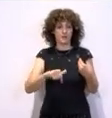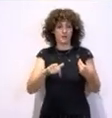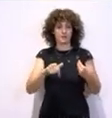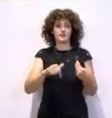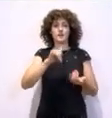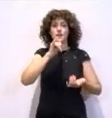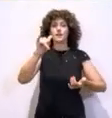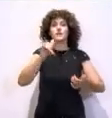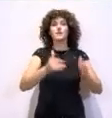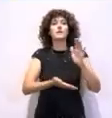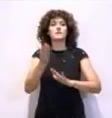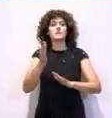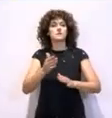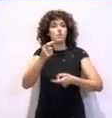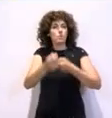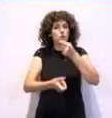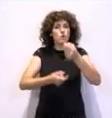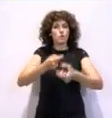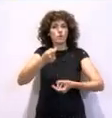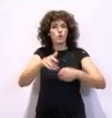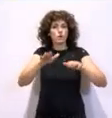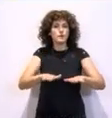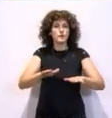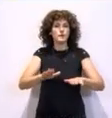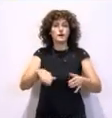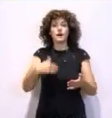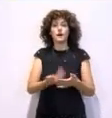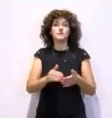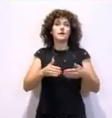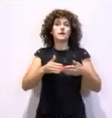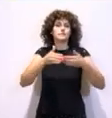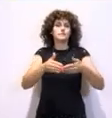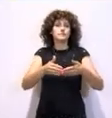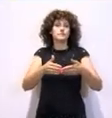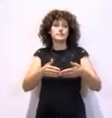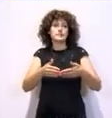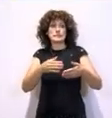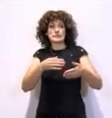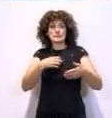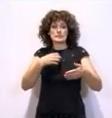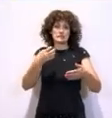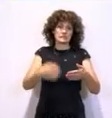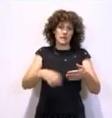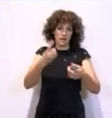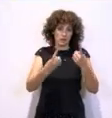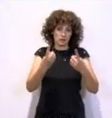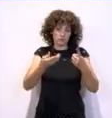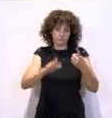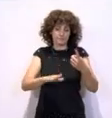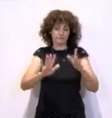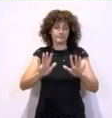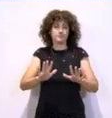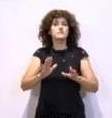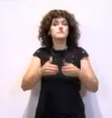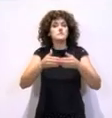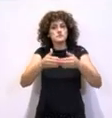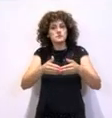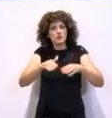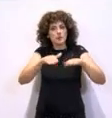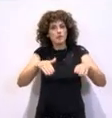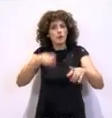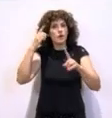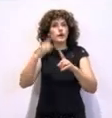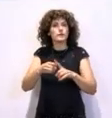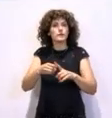y se fue paciendo hasta en una flotilla, mucho no pacerían, ¿no? ¿Verdad?, en el mar, pero se fue hasta allí para intentar romper